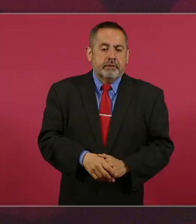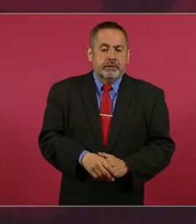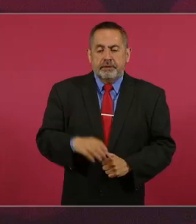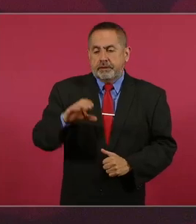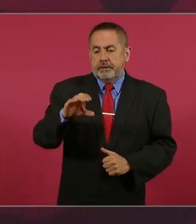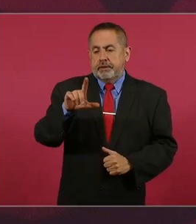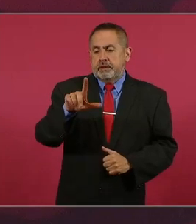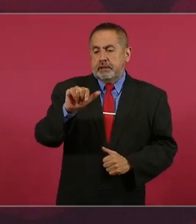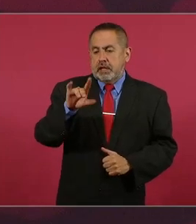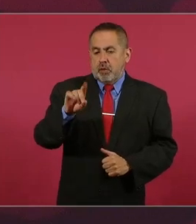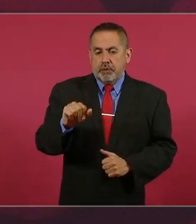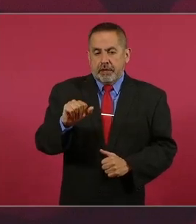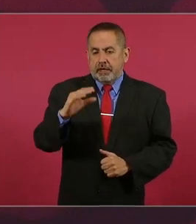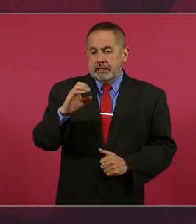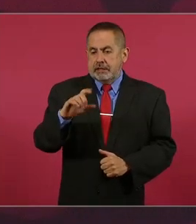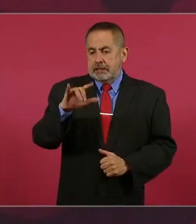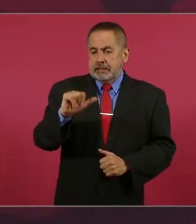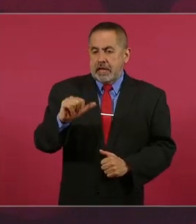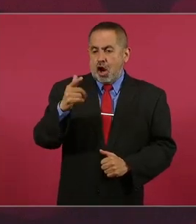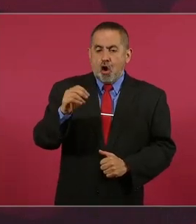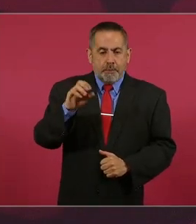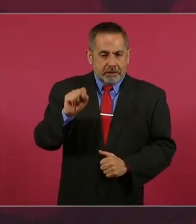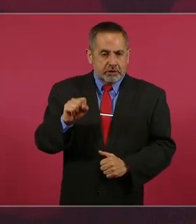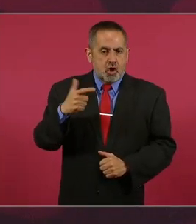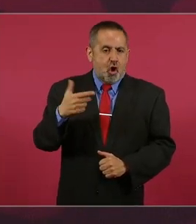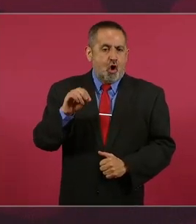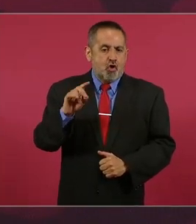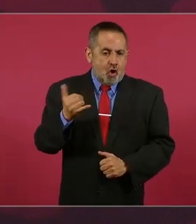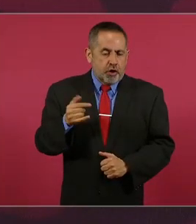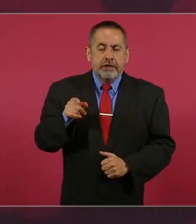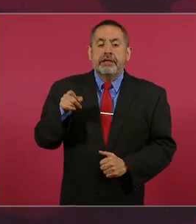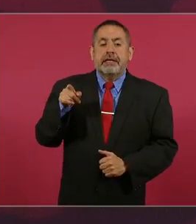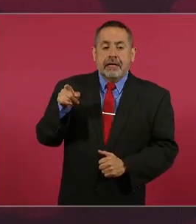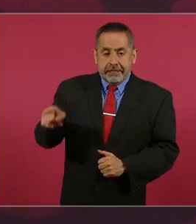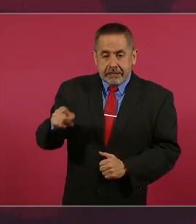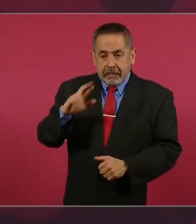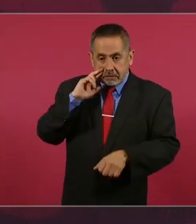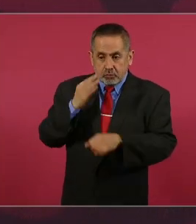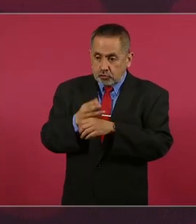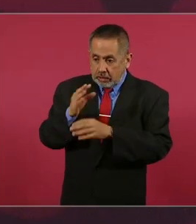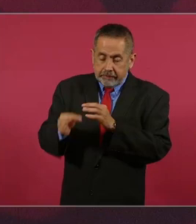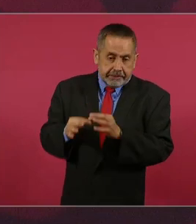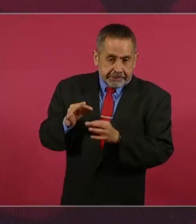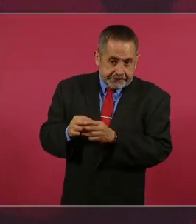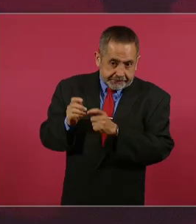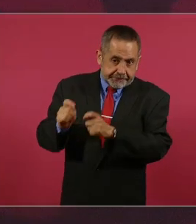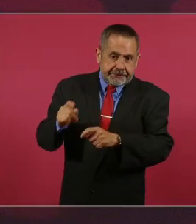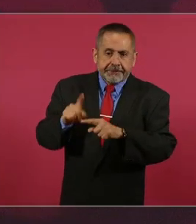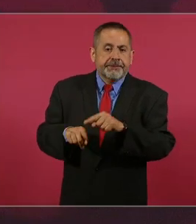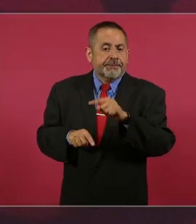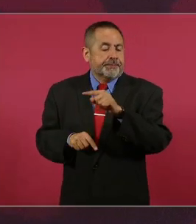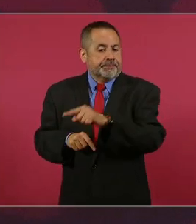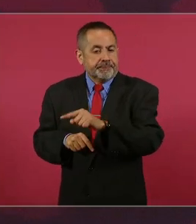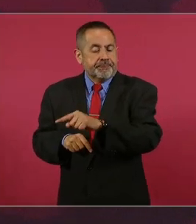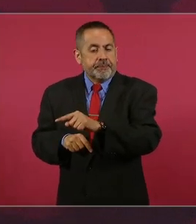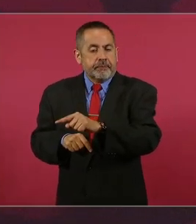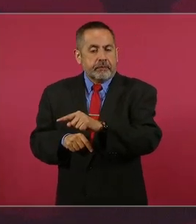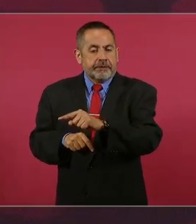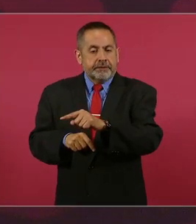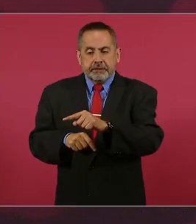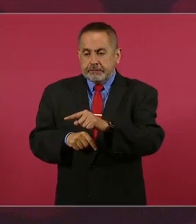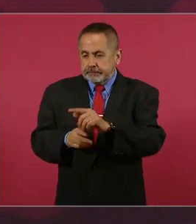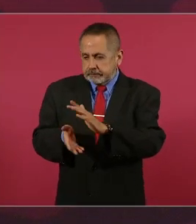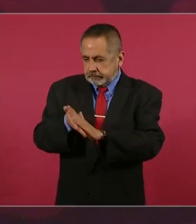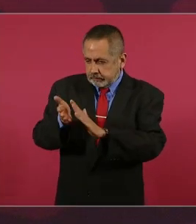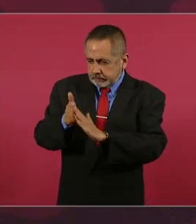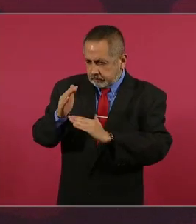Claudia Cecilia Gómez Godoy está como responsable de las obras